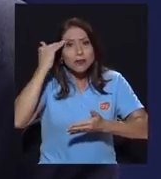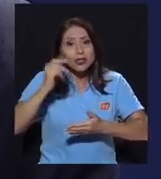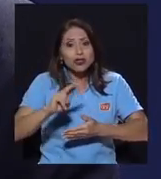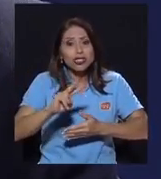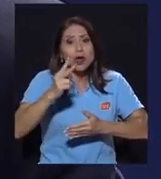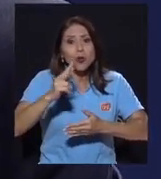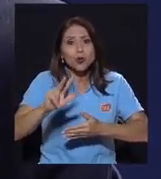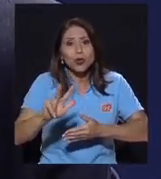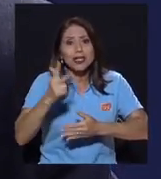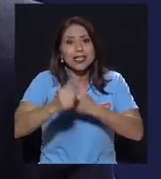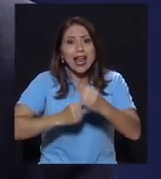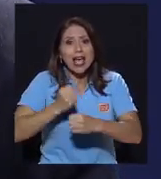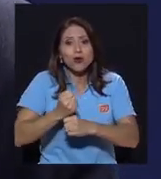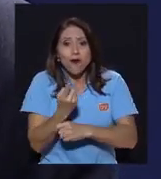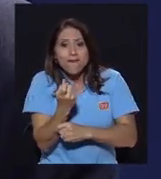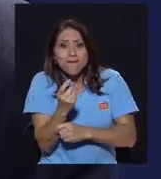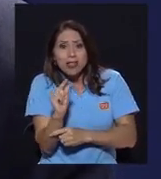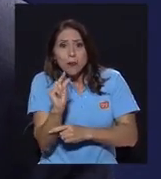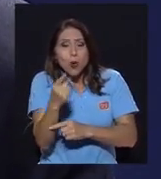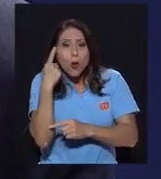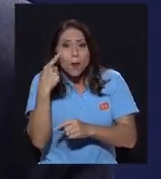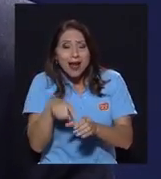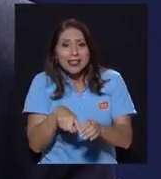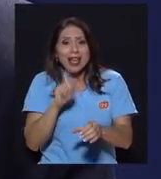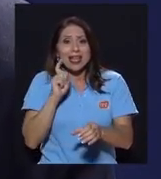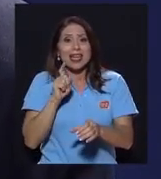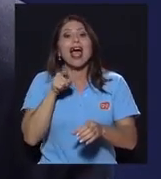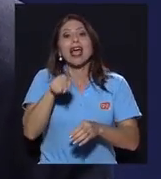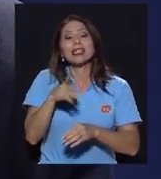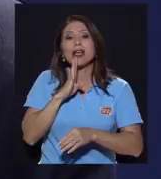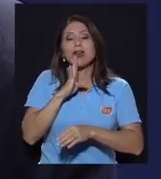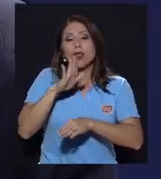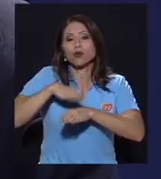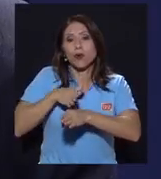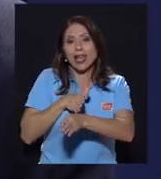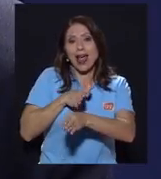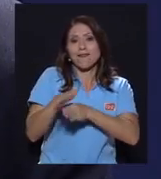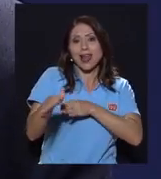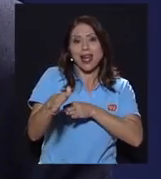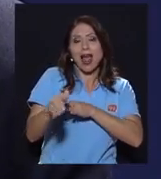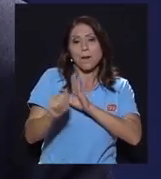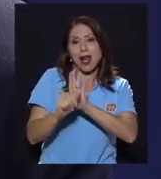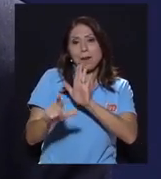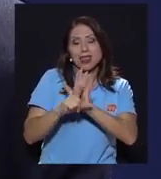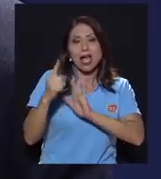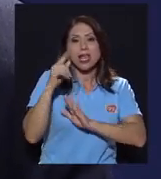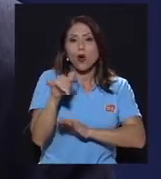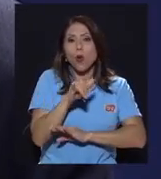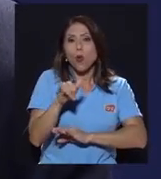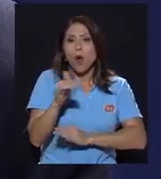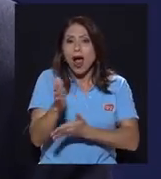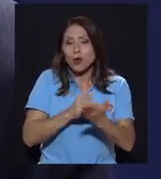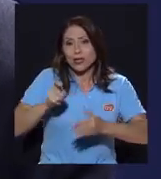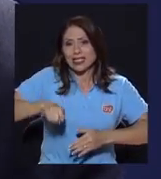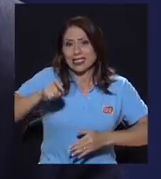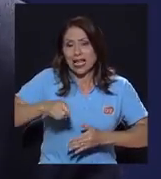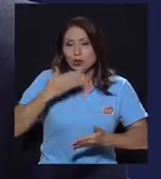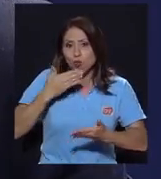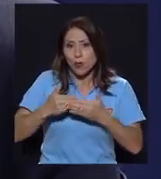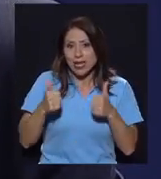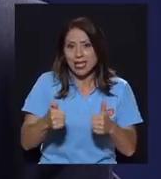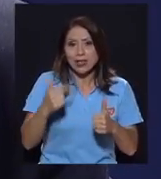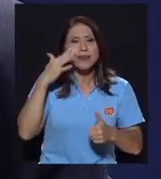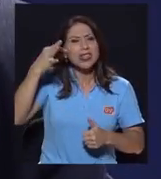poco para salir de ahí que se haya hablado de la carrera parlamentaria como un instrumento necesario y conveniente yo creo que este es un tema en el que el país en